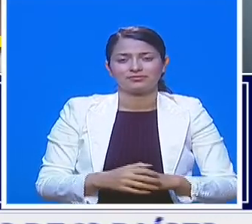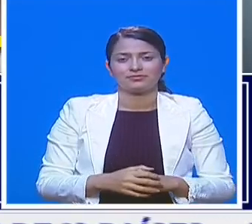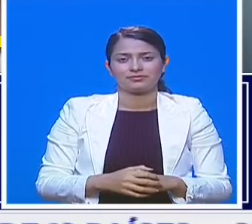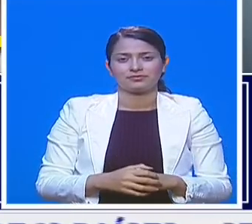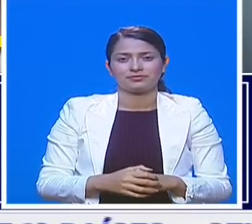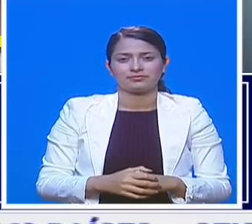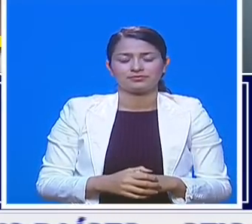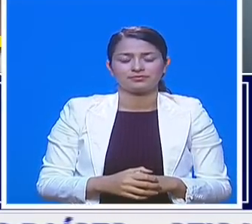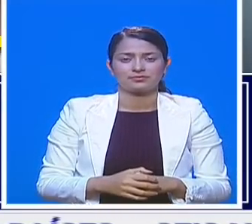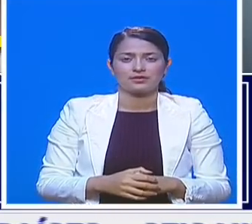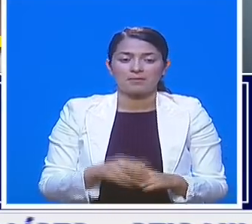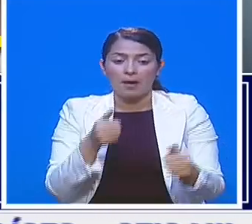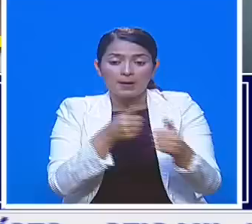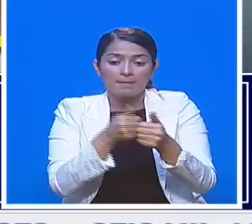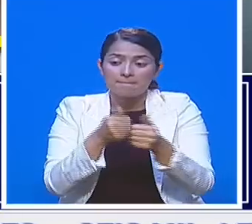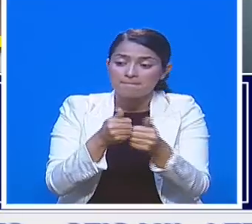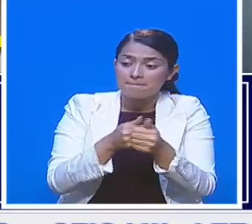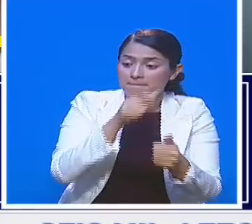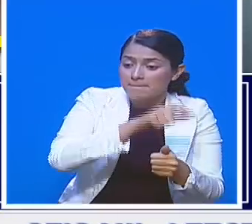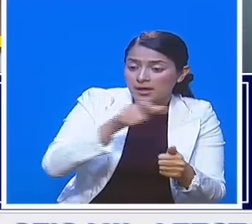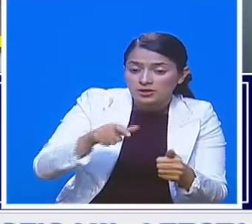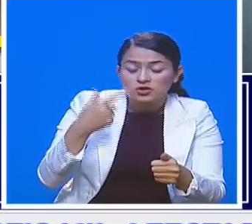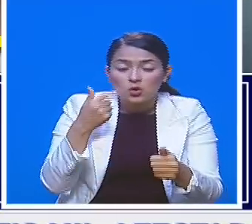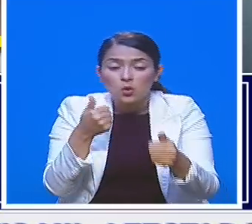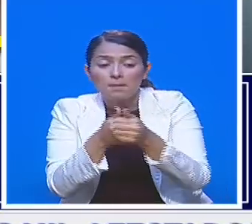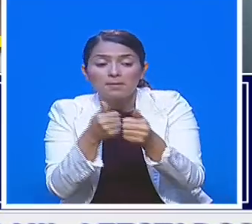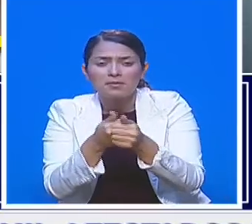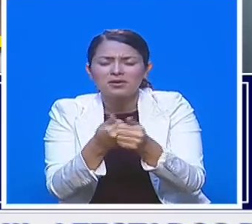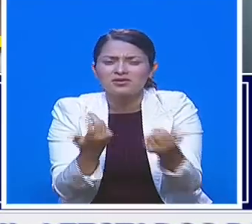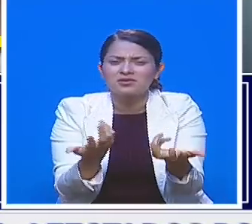y persiguen a nuestro pueblo y persiguen a nuestra gente sin